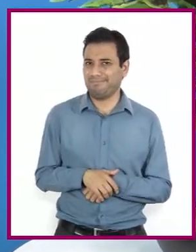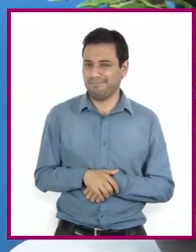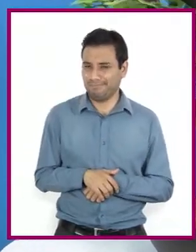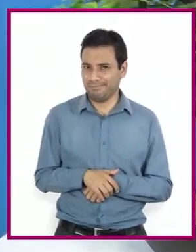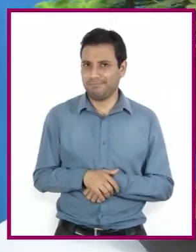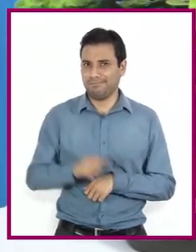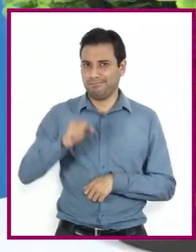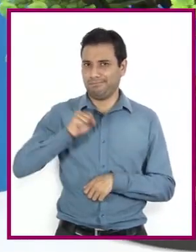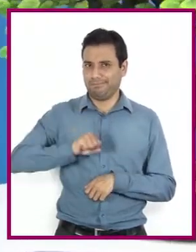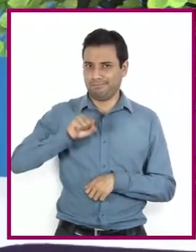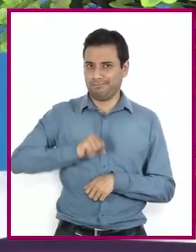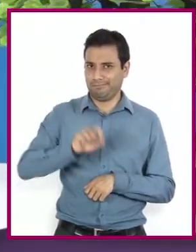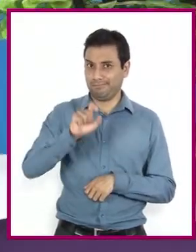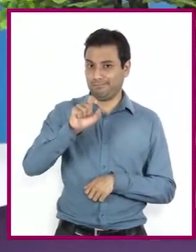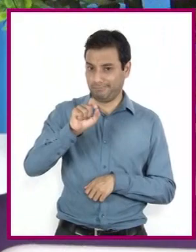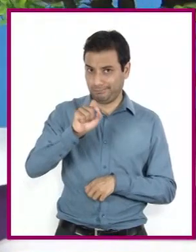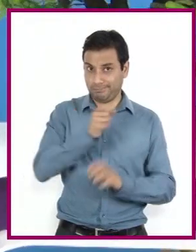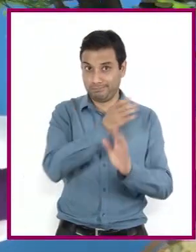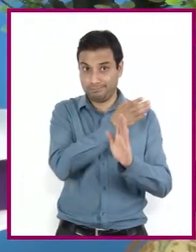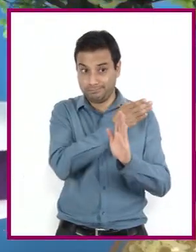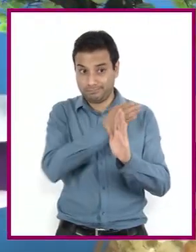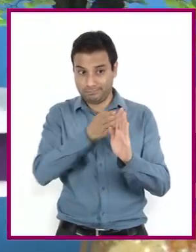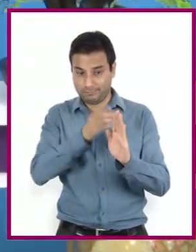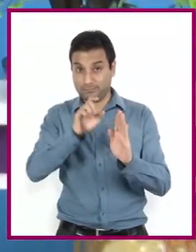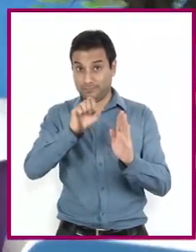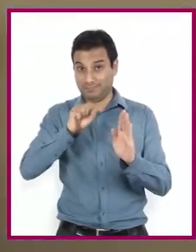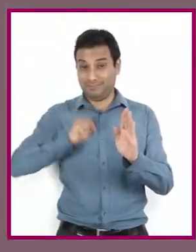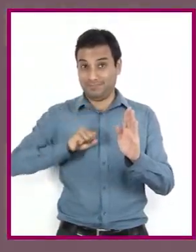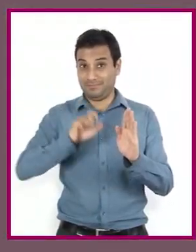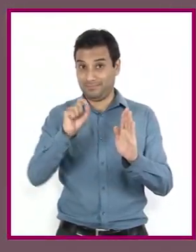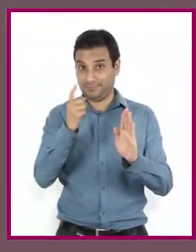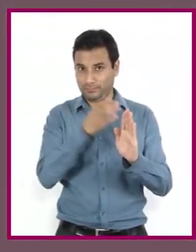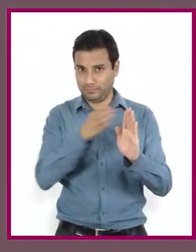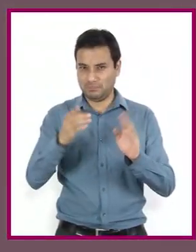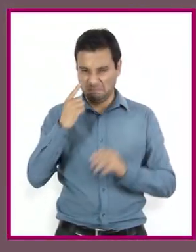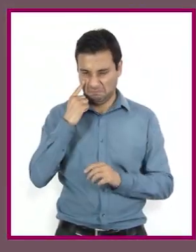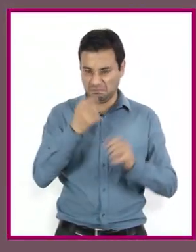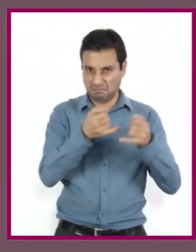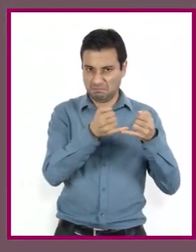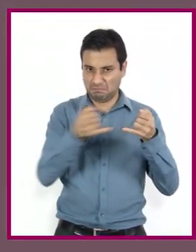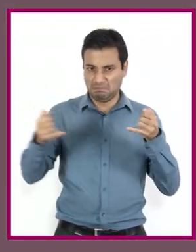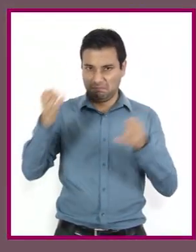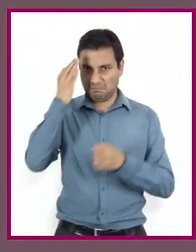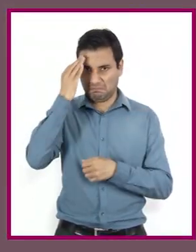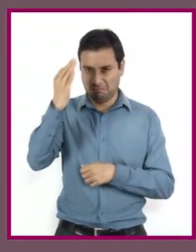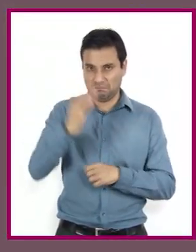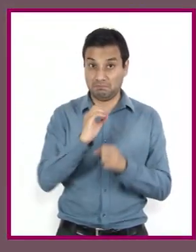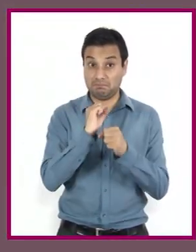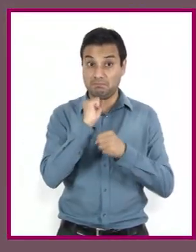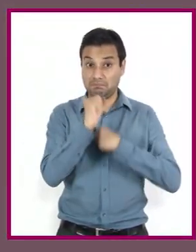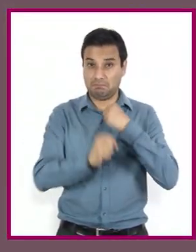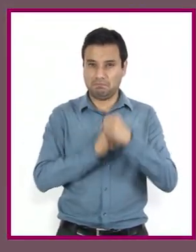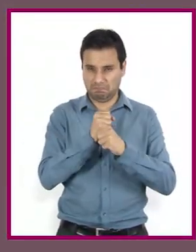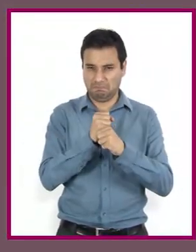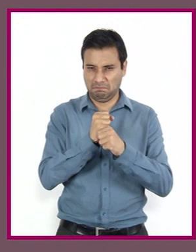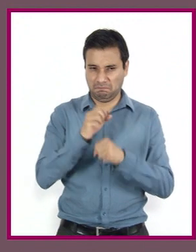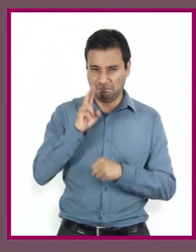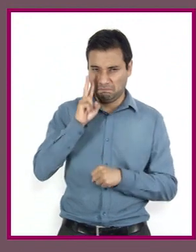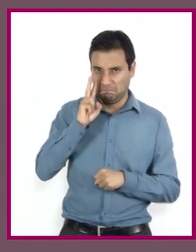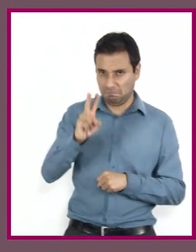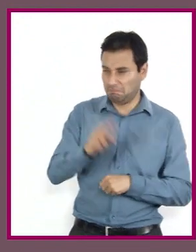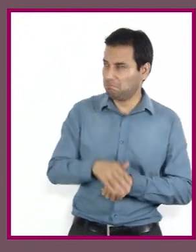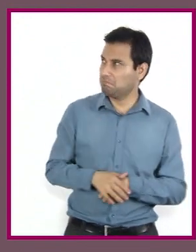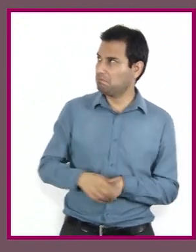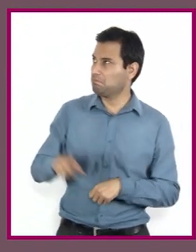del siglo XXI. Veamos la siguiente línea del tiempo. Entre 1977 y 2014